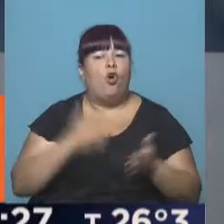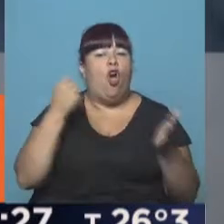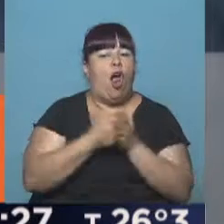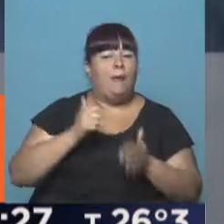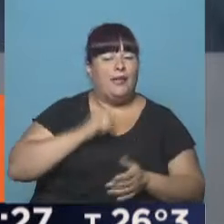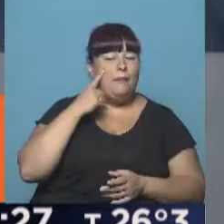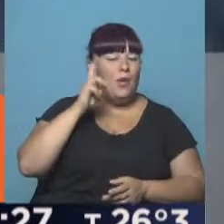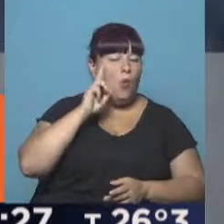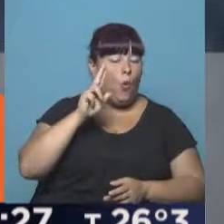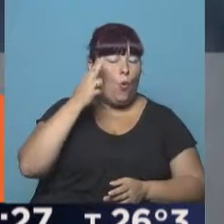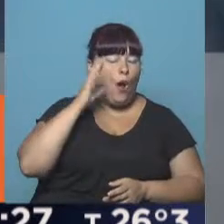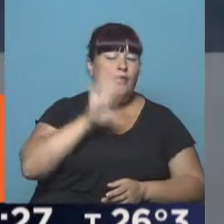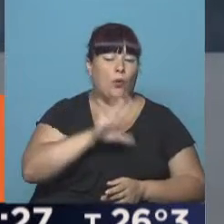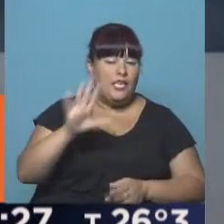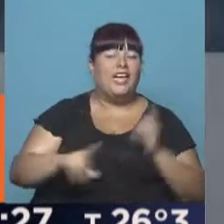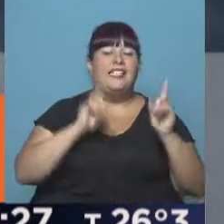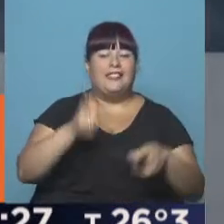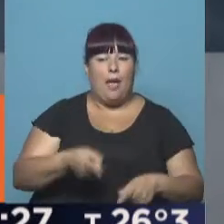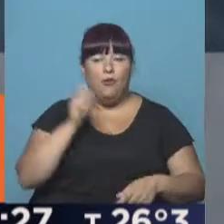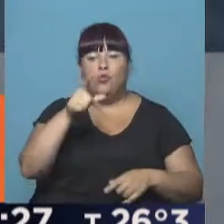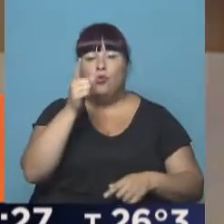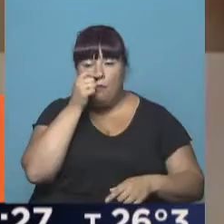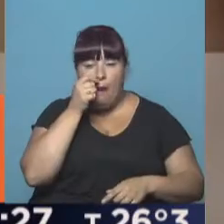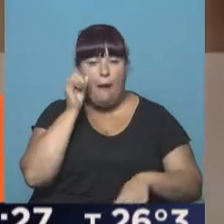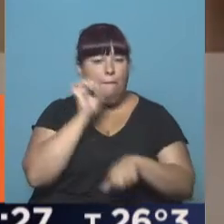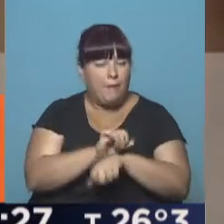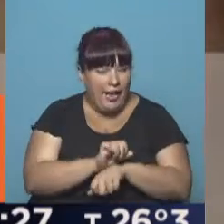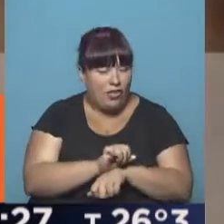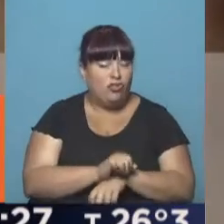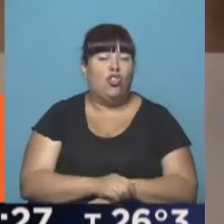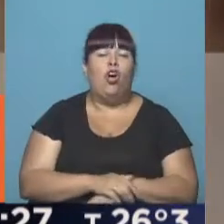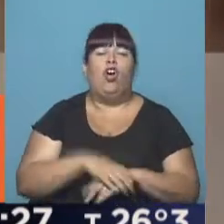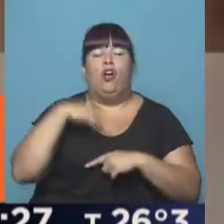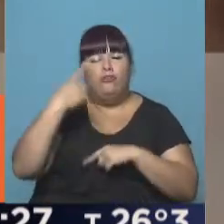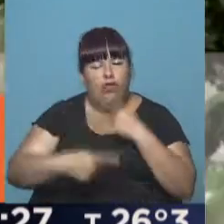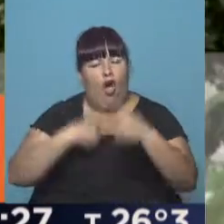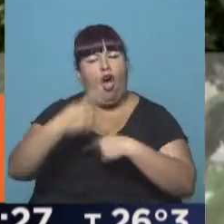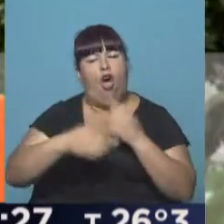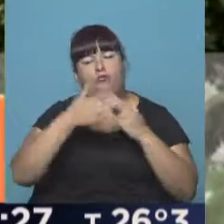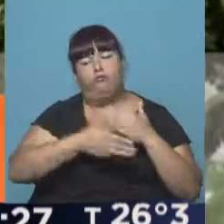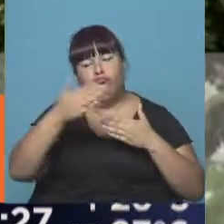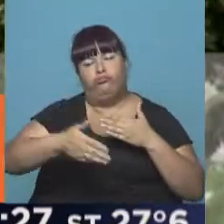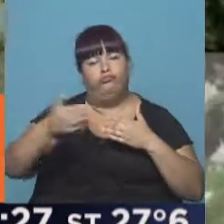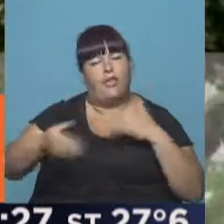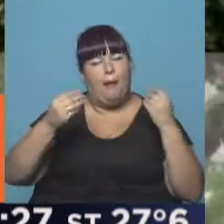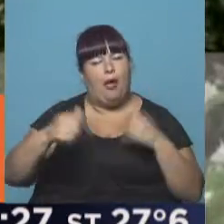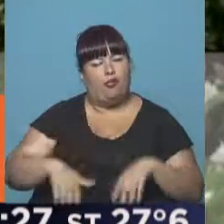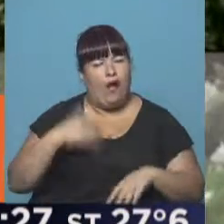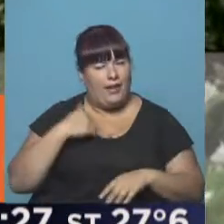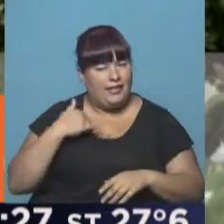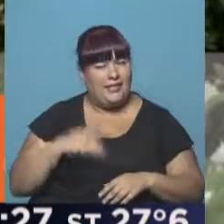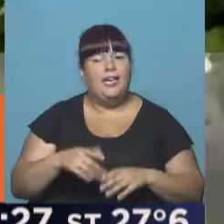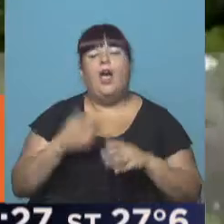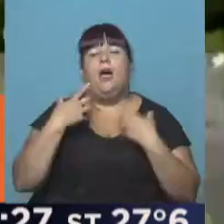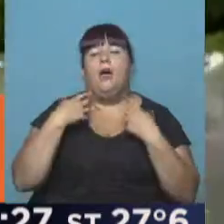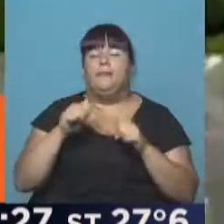militar del 55, también cuando su propio padre fue preso, y todas las cosas, los acontecimientos que fueron pasando en Argentina,